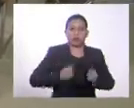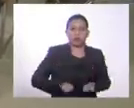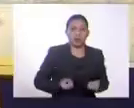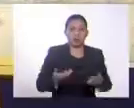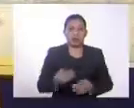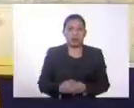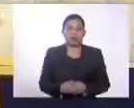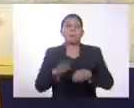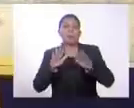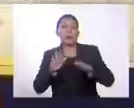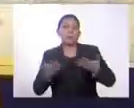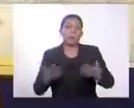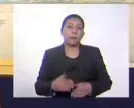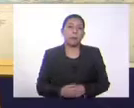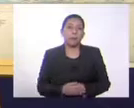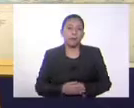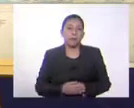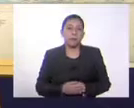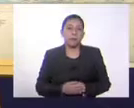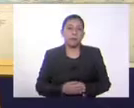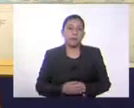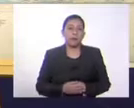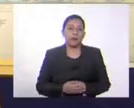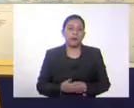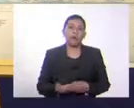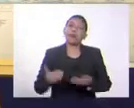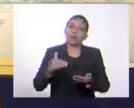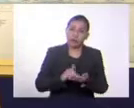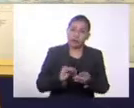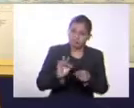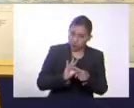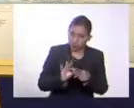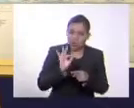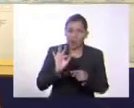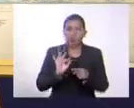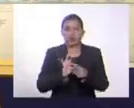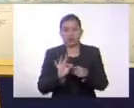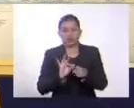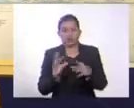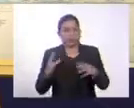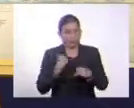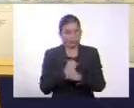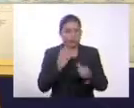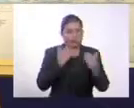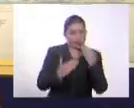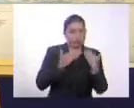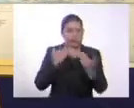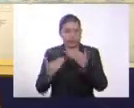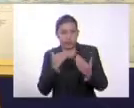forma breve. Aquel que hace la ley es también